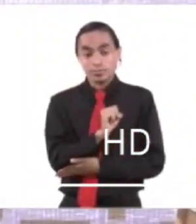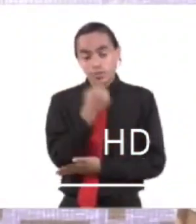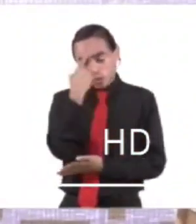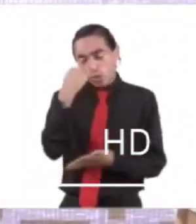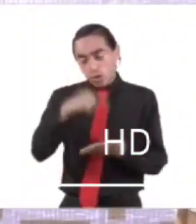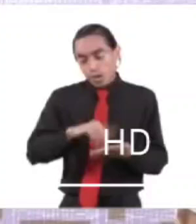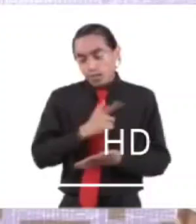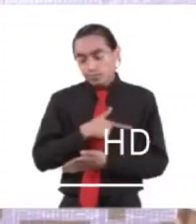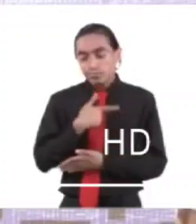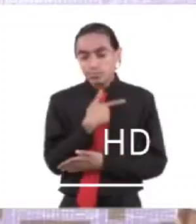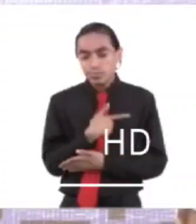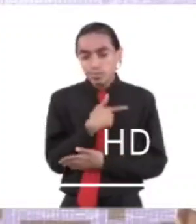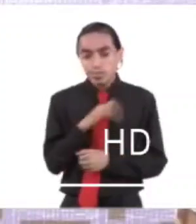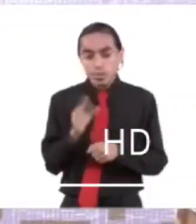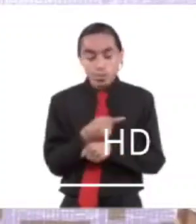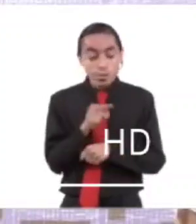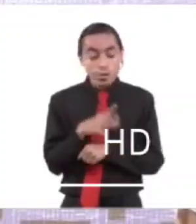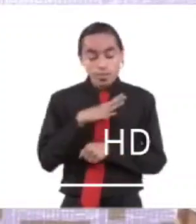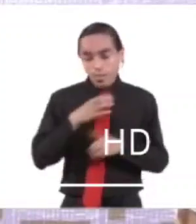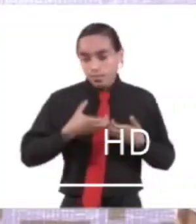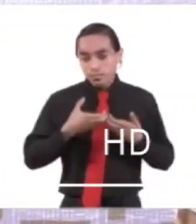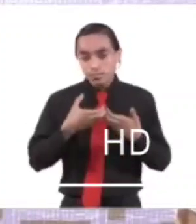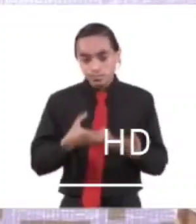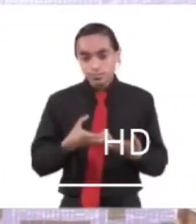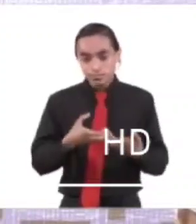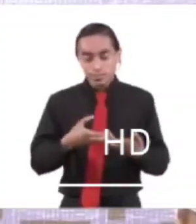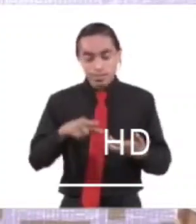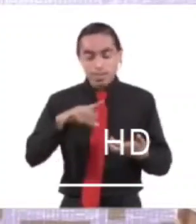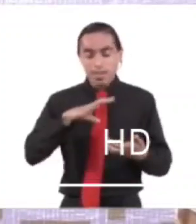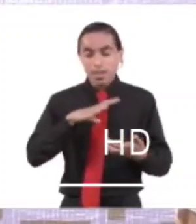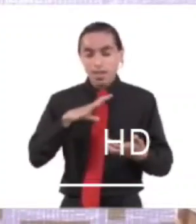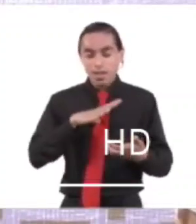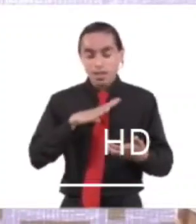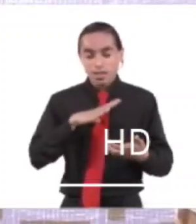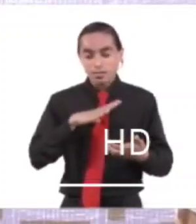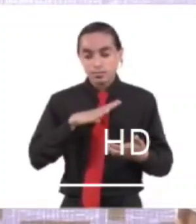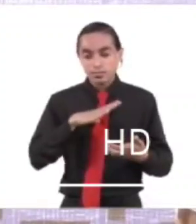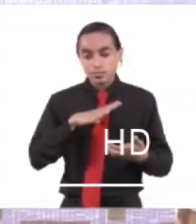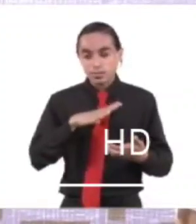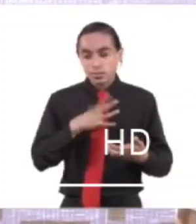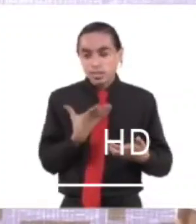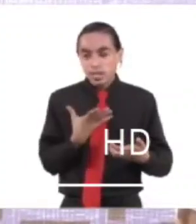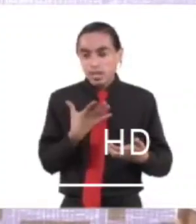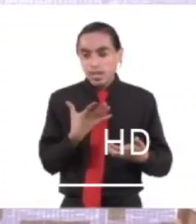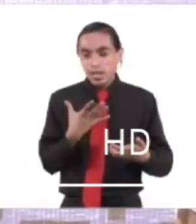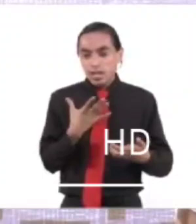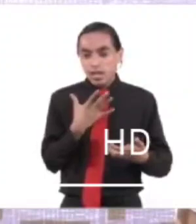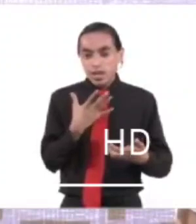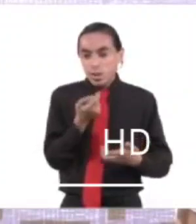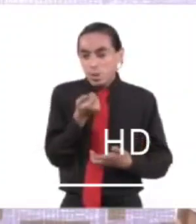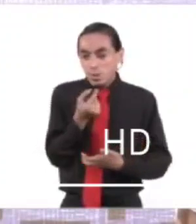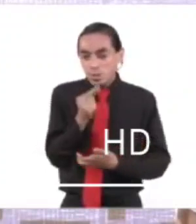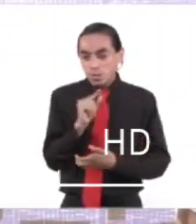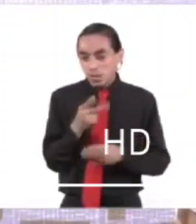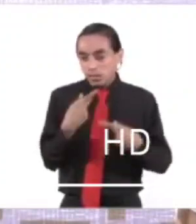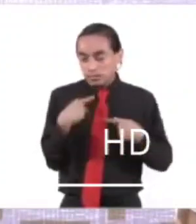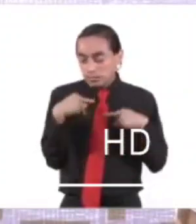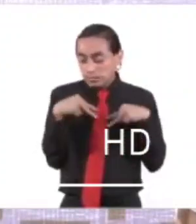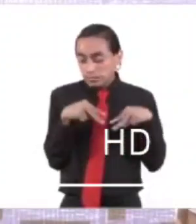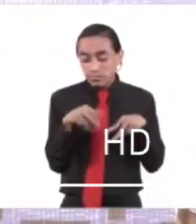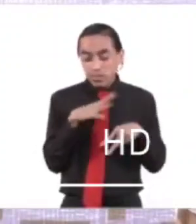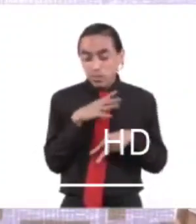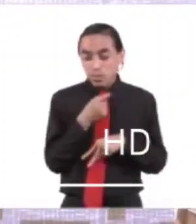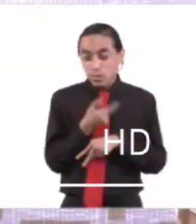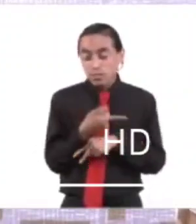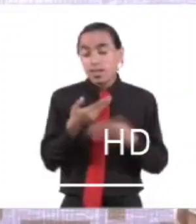gusto. Convertir una avenida, un bajo puente, un lugar inhóspito de la urbanidad en un espacio